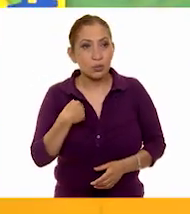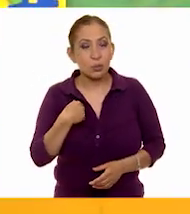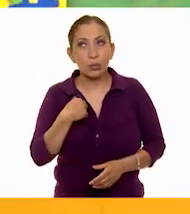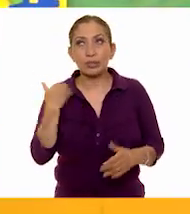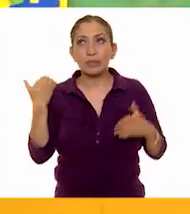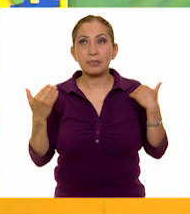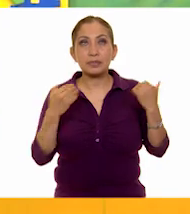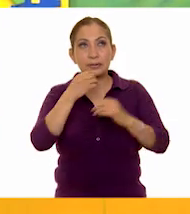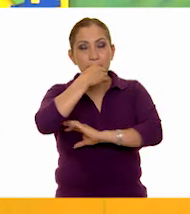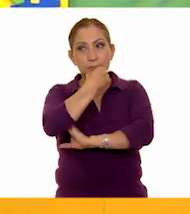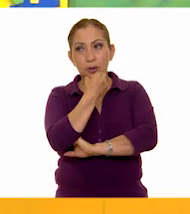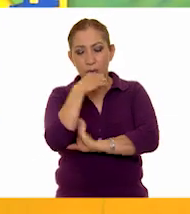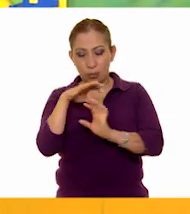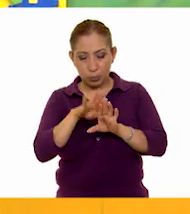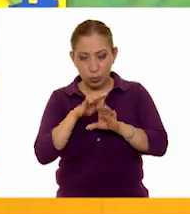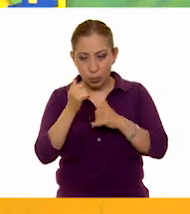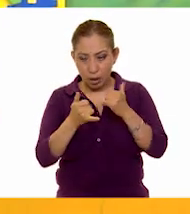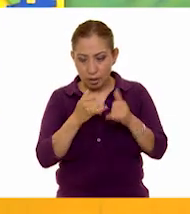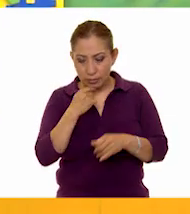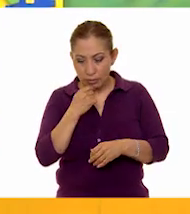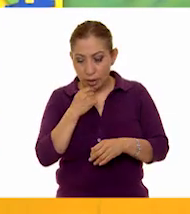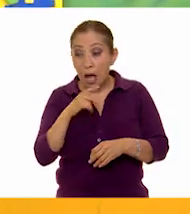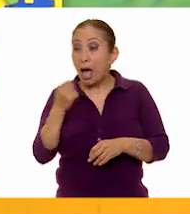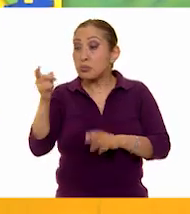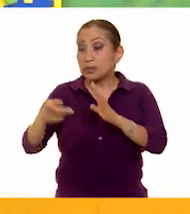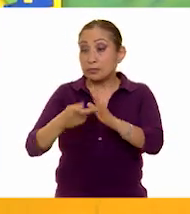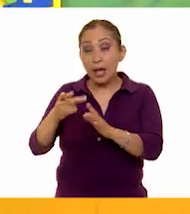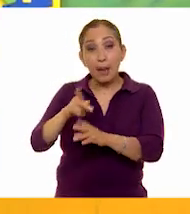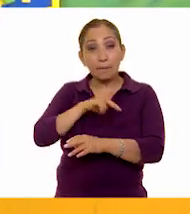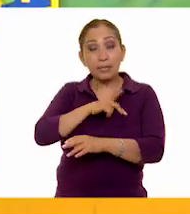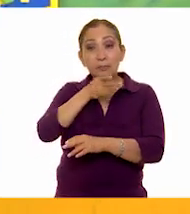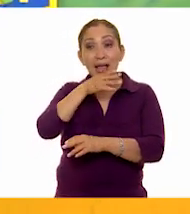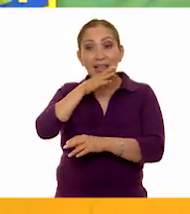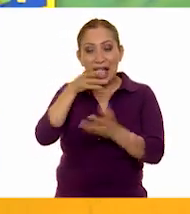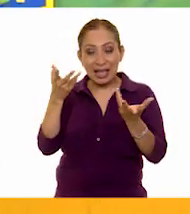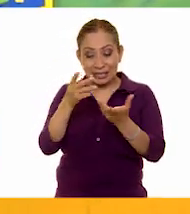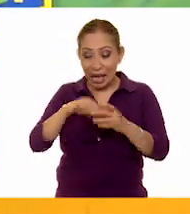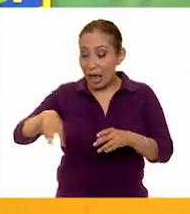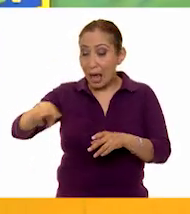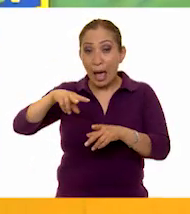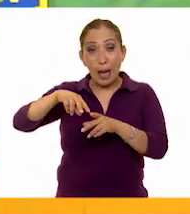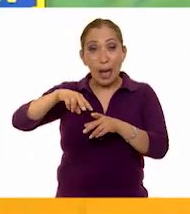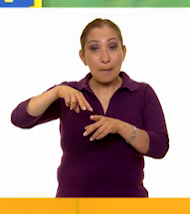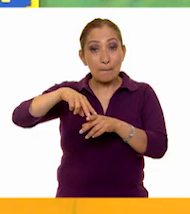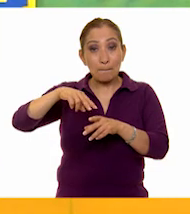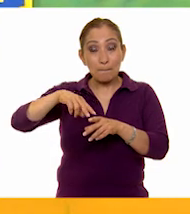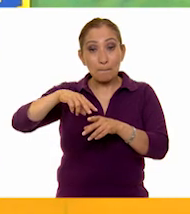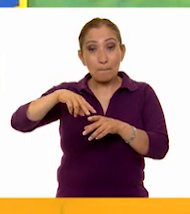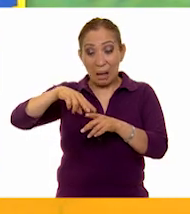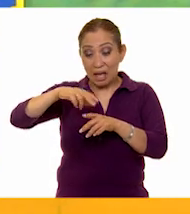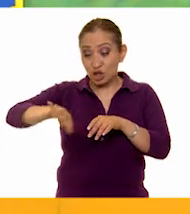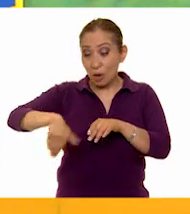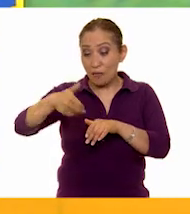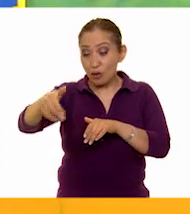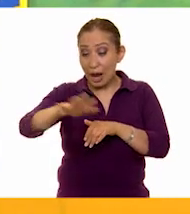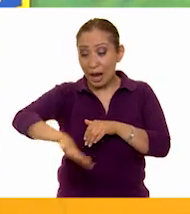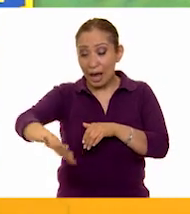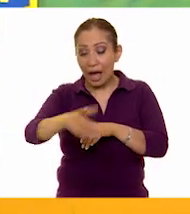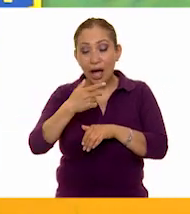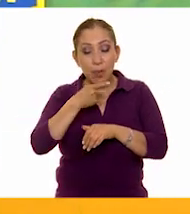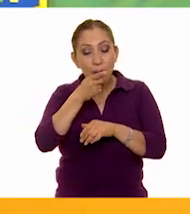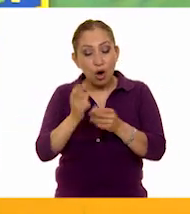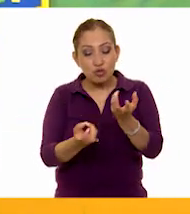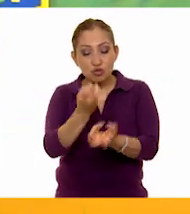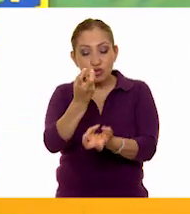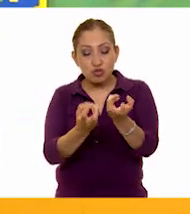divertirme? Ah, bueno, pues algunas veces mis papás nos hacían una fogata en el patio y nos contaban historias para entretenernos